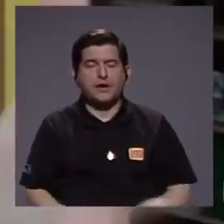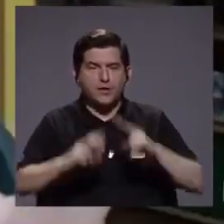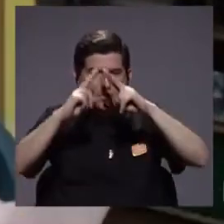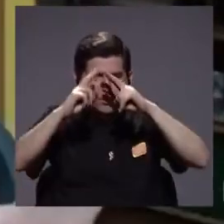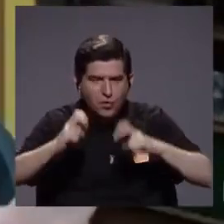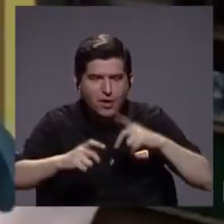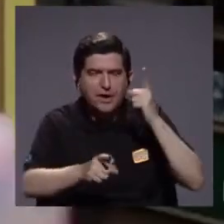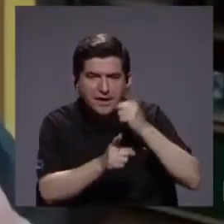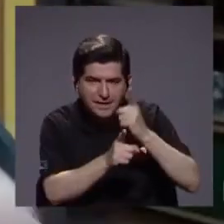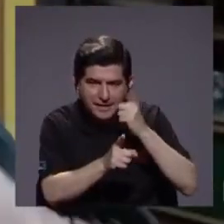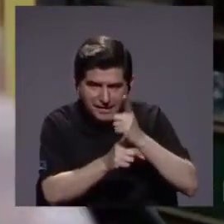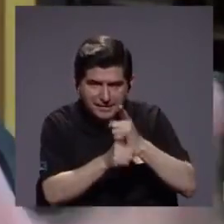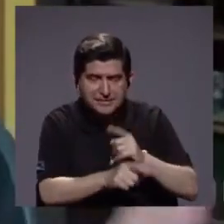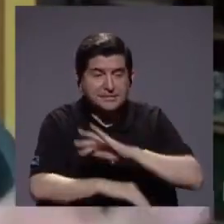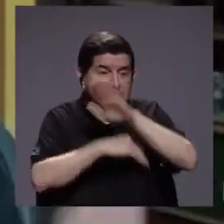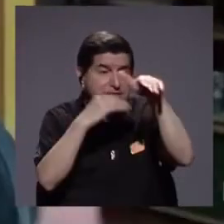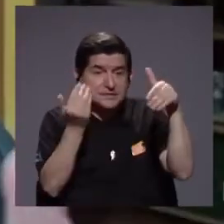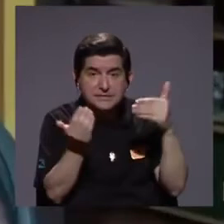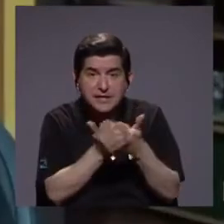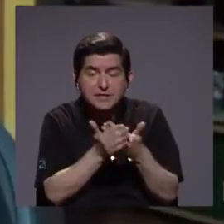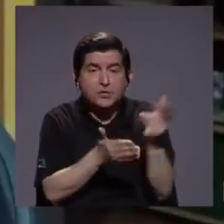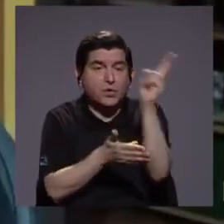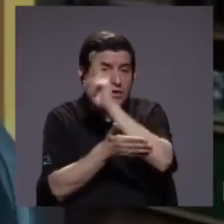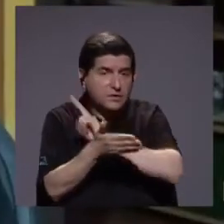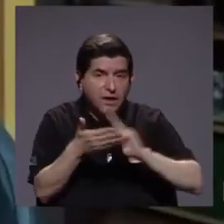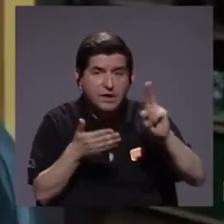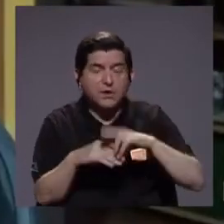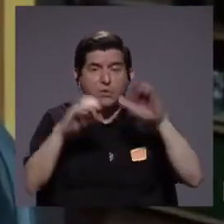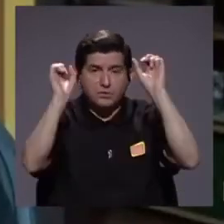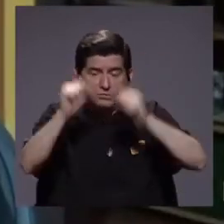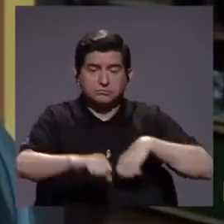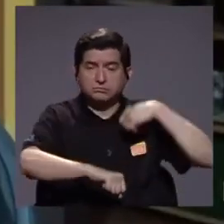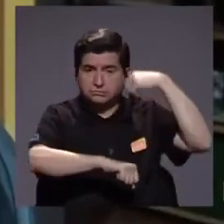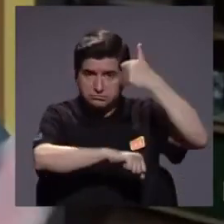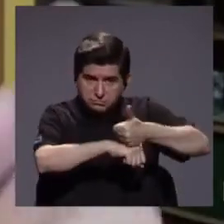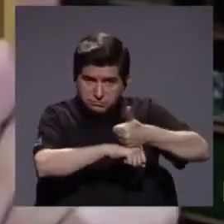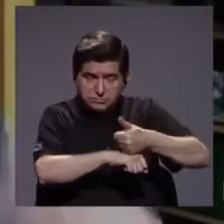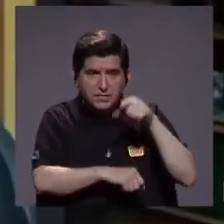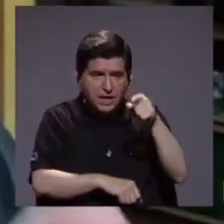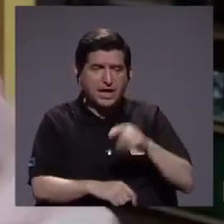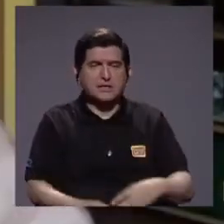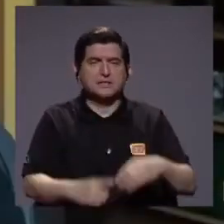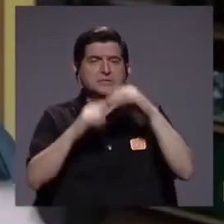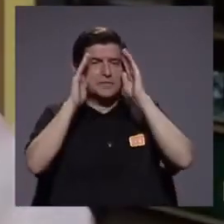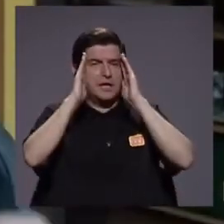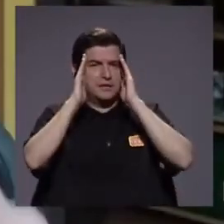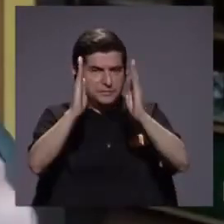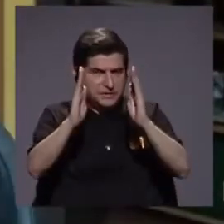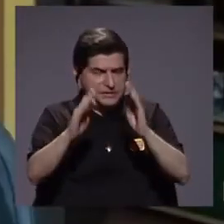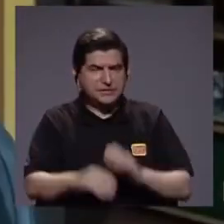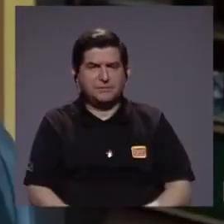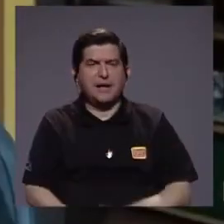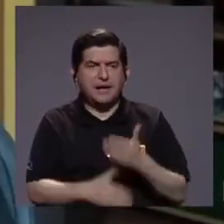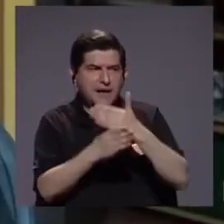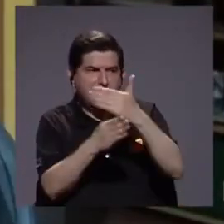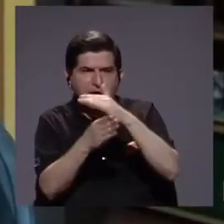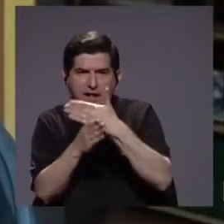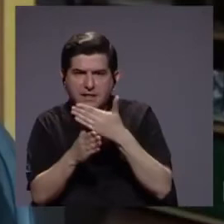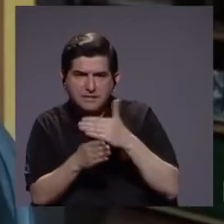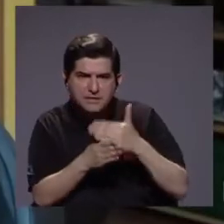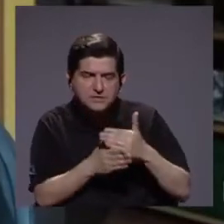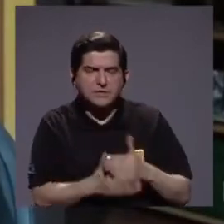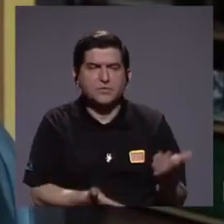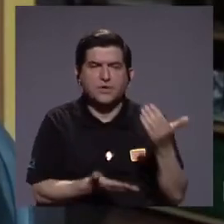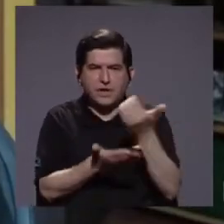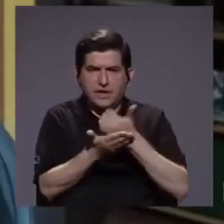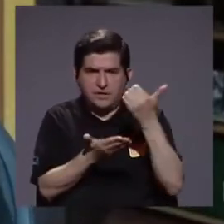análisis respectivo de toda la universidad para poder determinar cuáles son esas prioridades en la distribución de